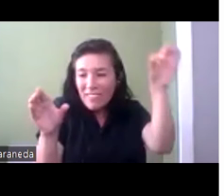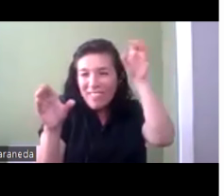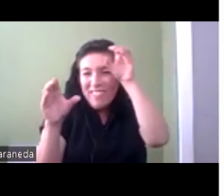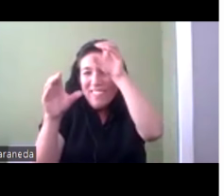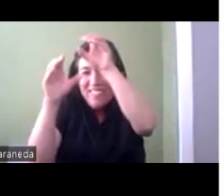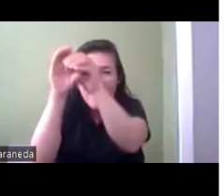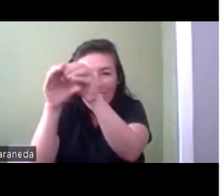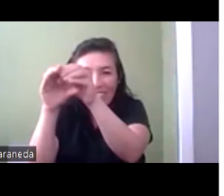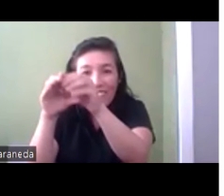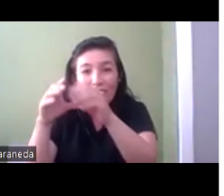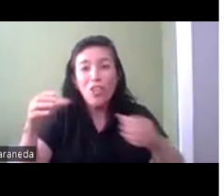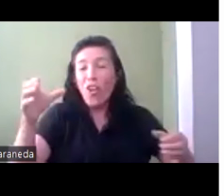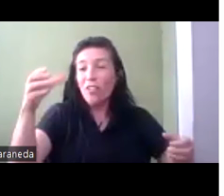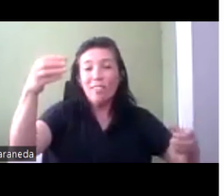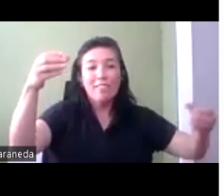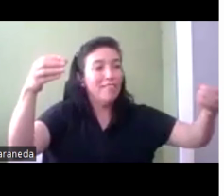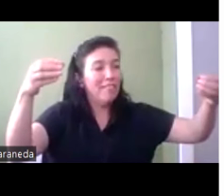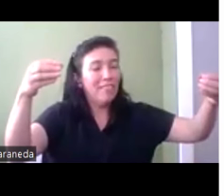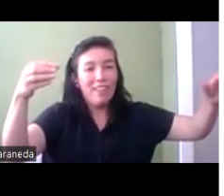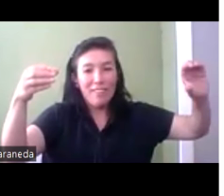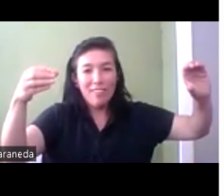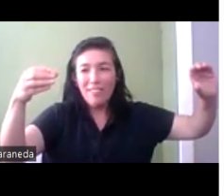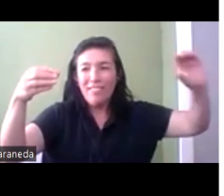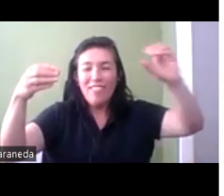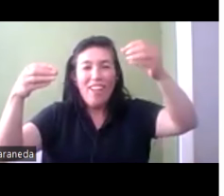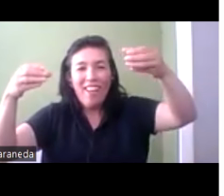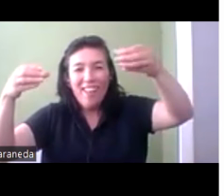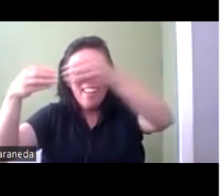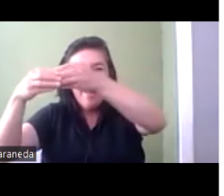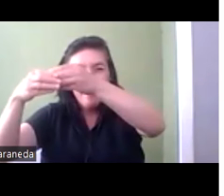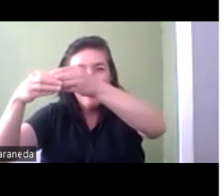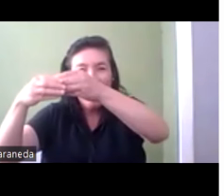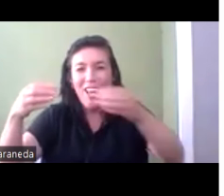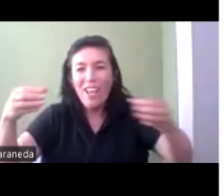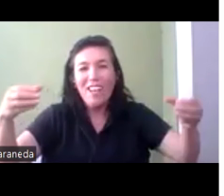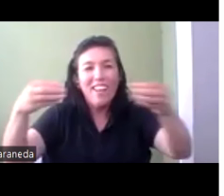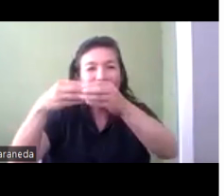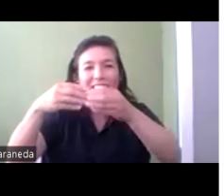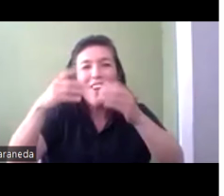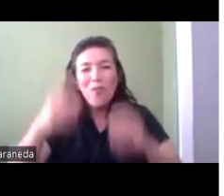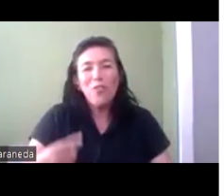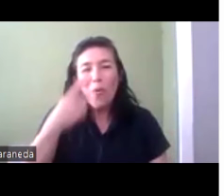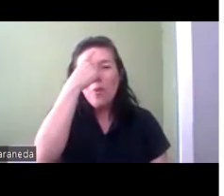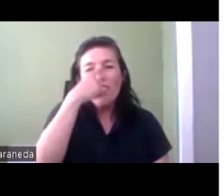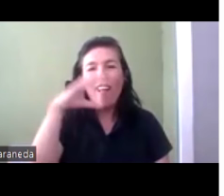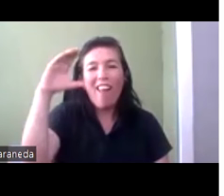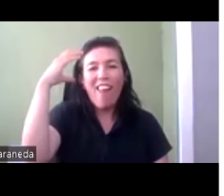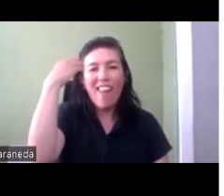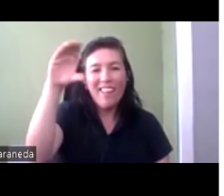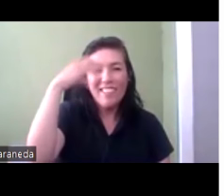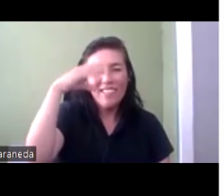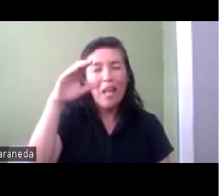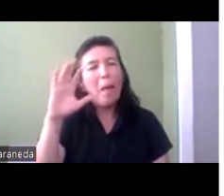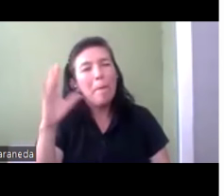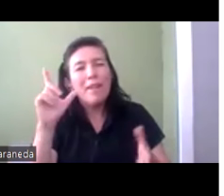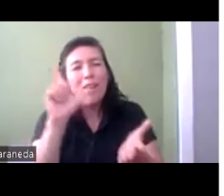asa perfectamente con una olla de uso doméstico que también está en el Museo de La Serena y fue recuperada, creo que de